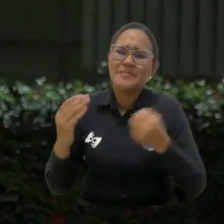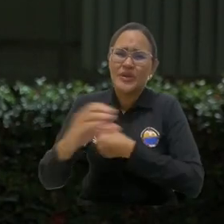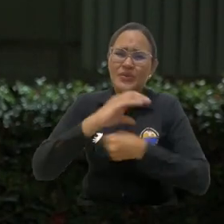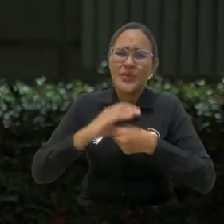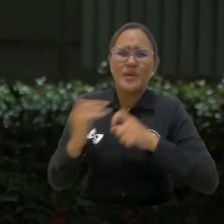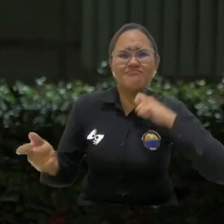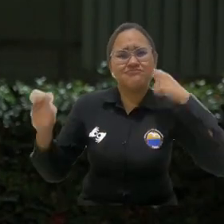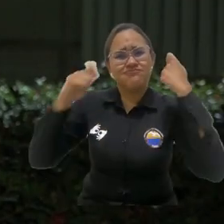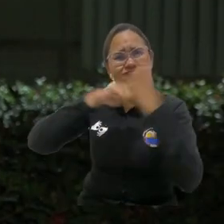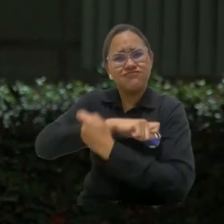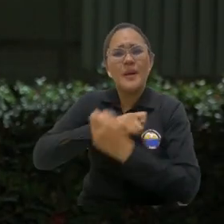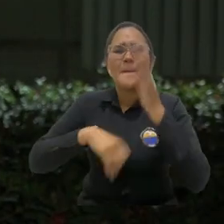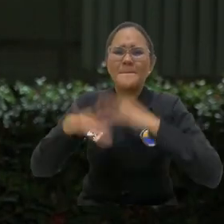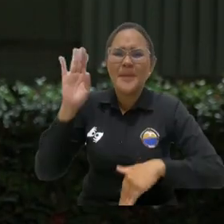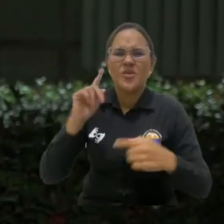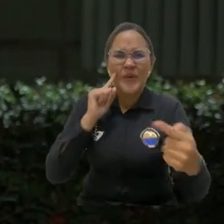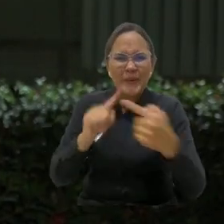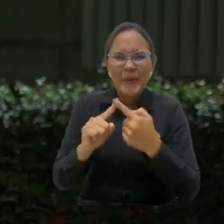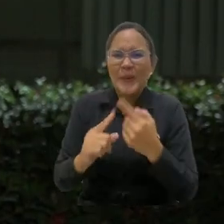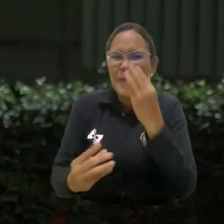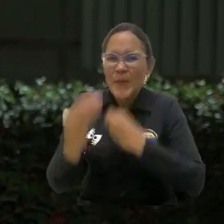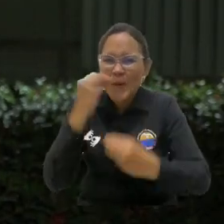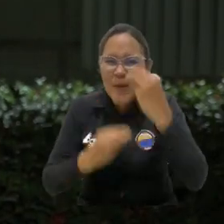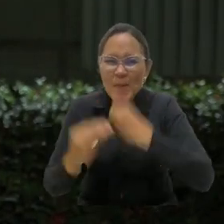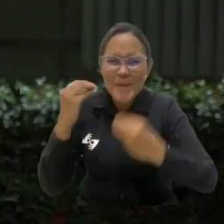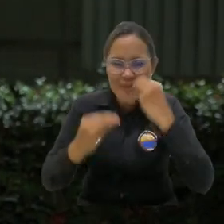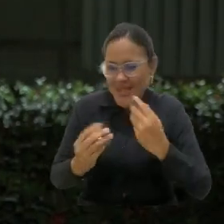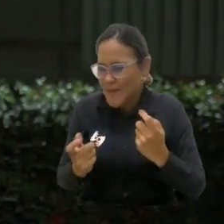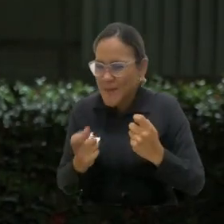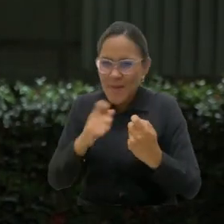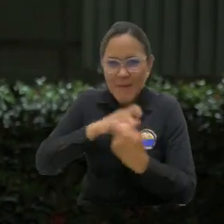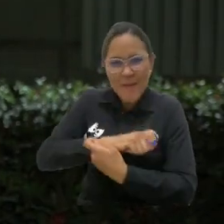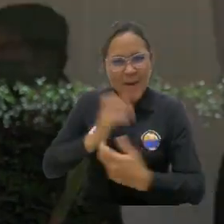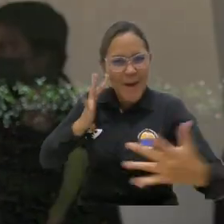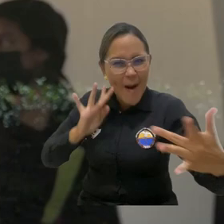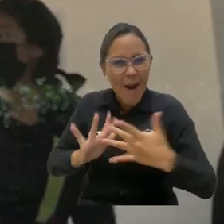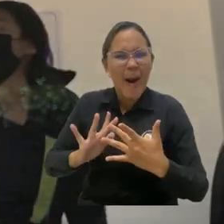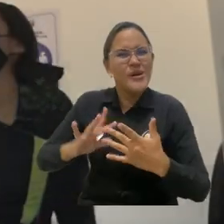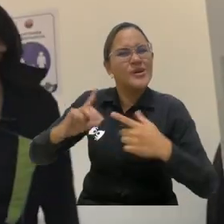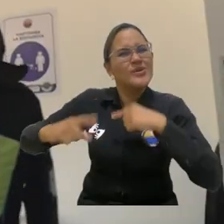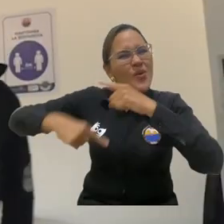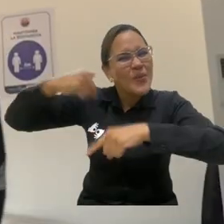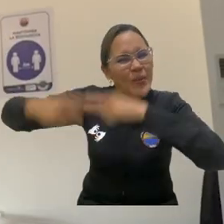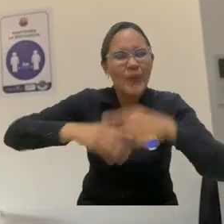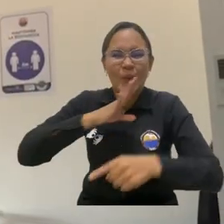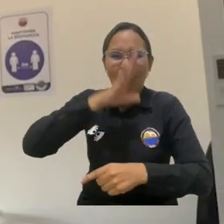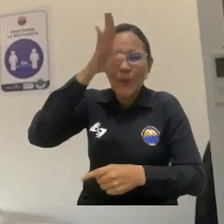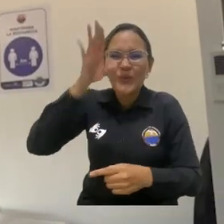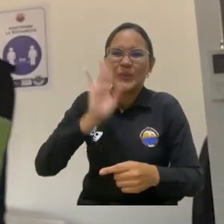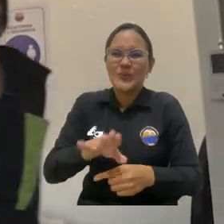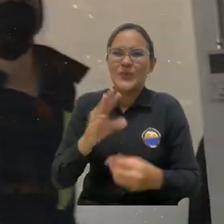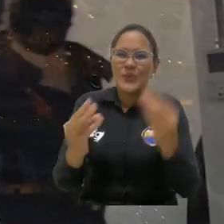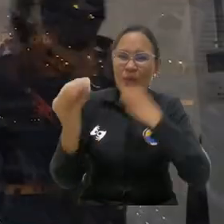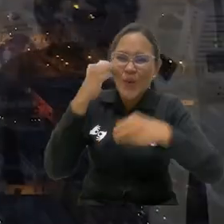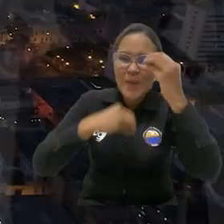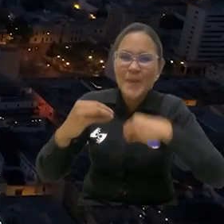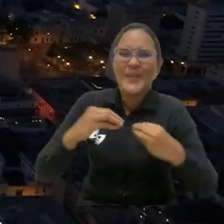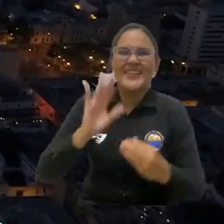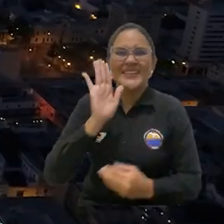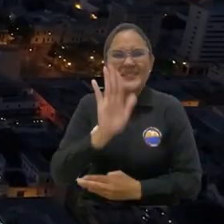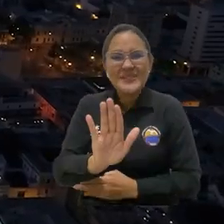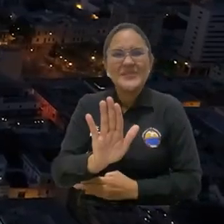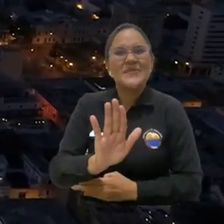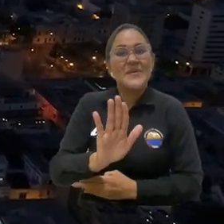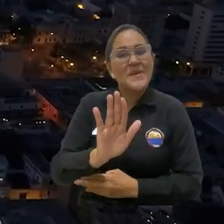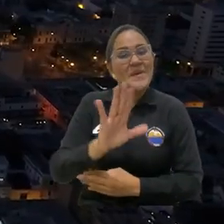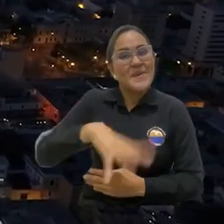crear personas que van a hablar y van a transformar comida tradicional colombiana. Vamos a rescatar lo que somos como magdalenense para